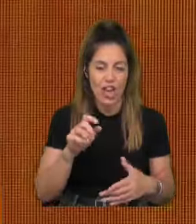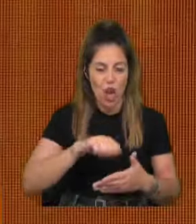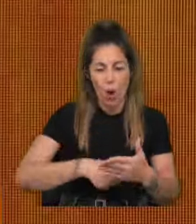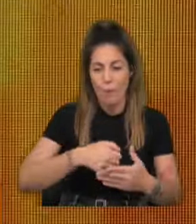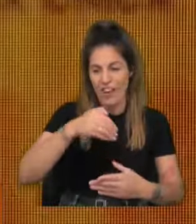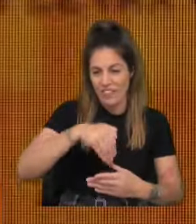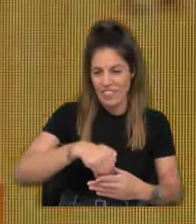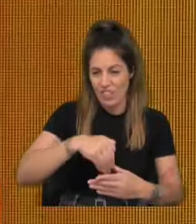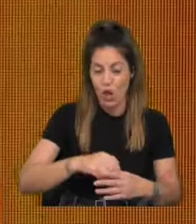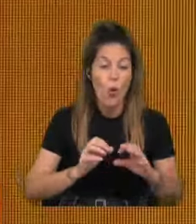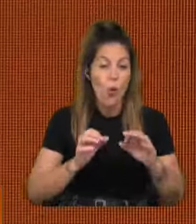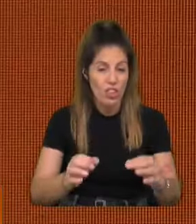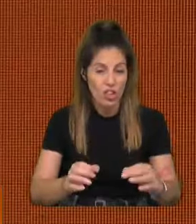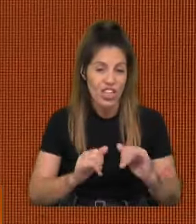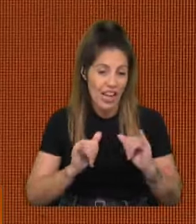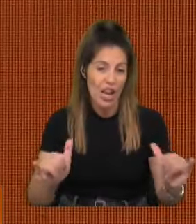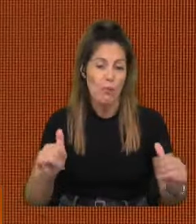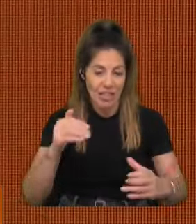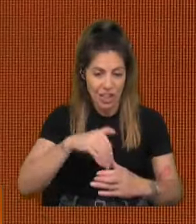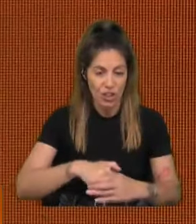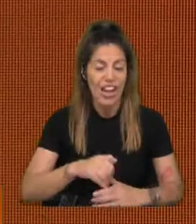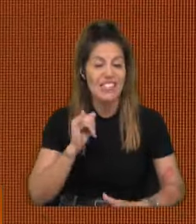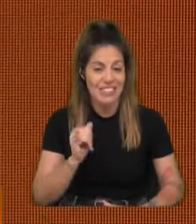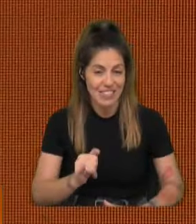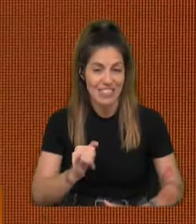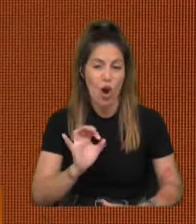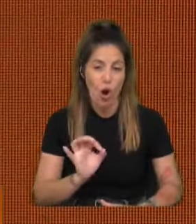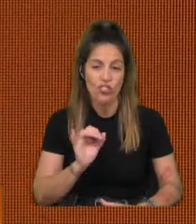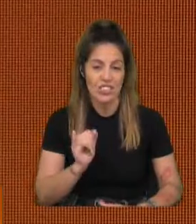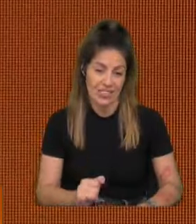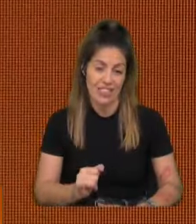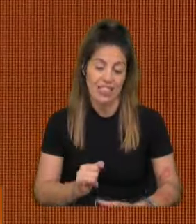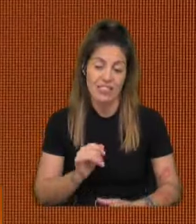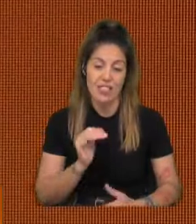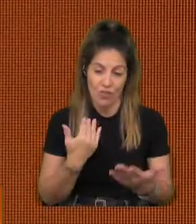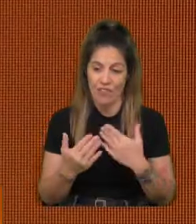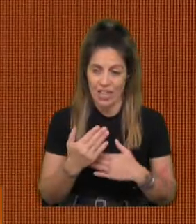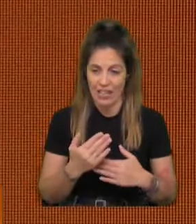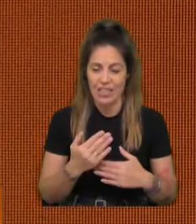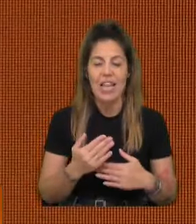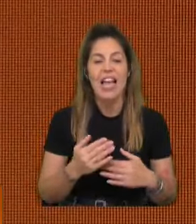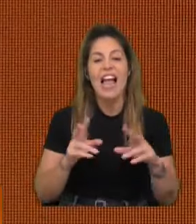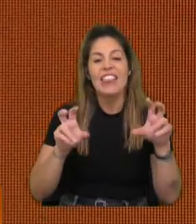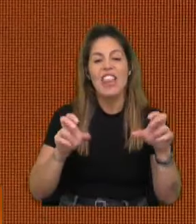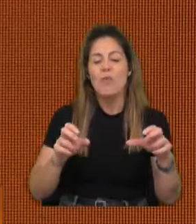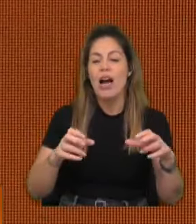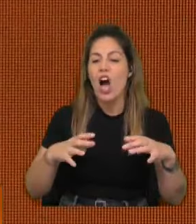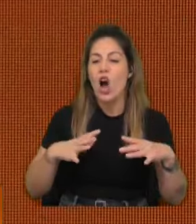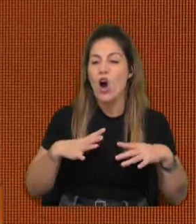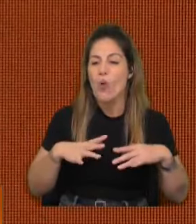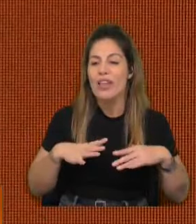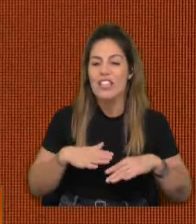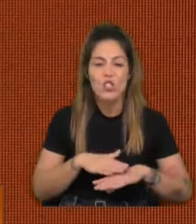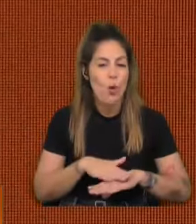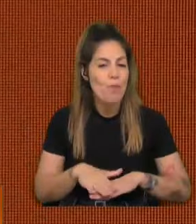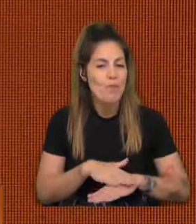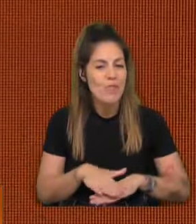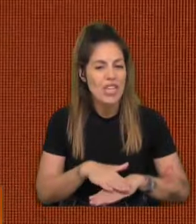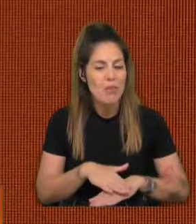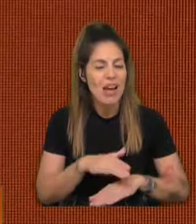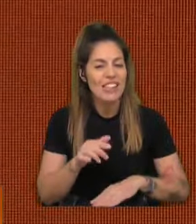llegue la campaña electoral Sí o sí el tema va a estar este el tema de la jubilación mínima tiene un un un un dato que nos parece